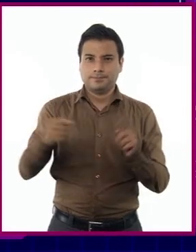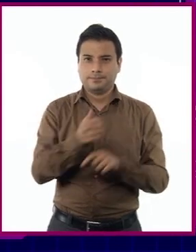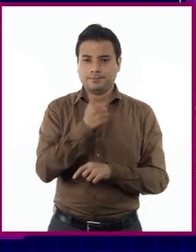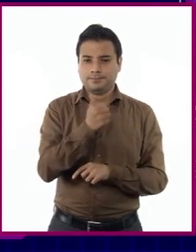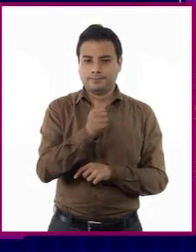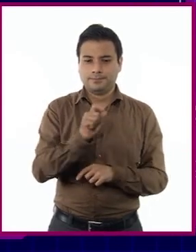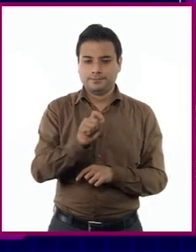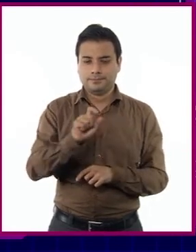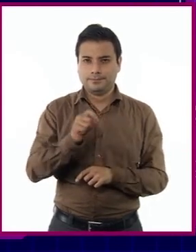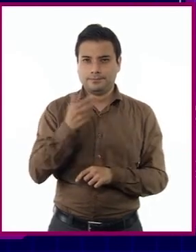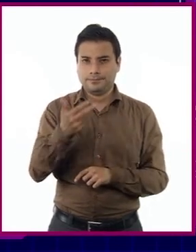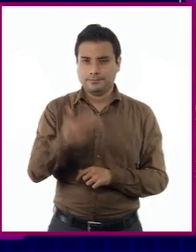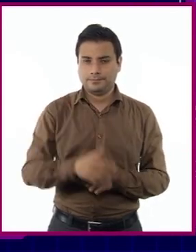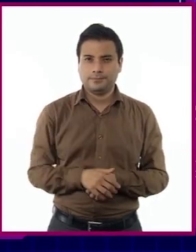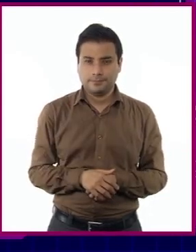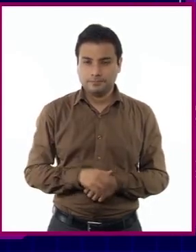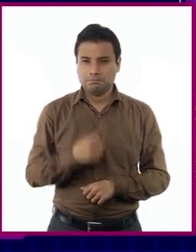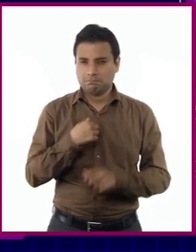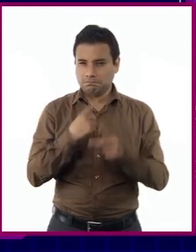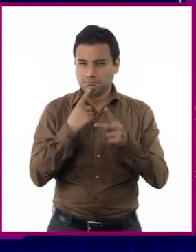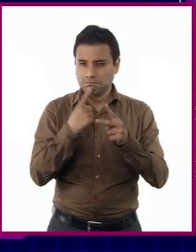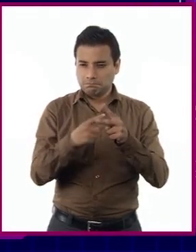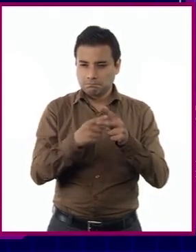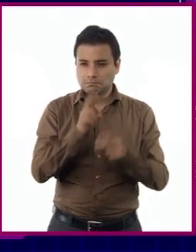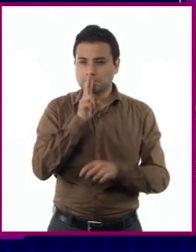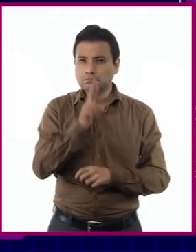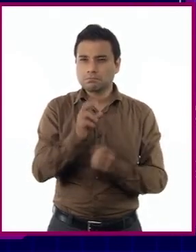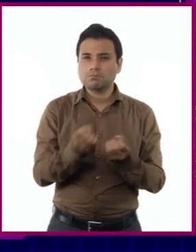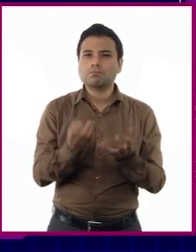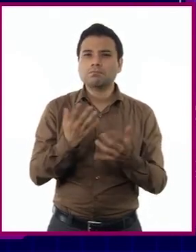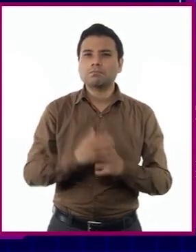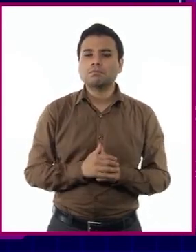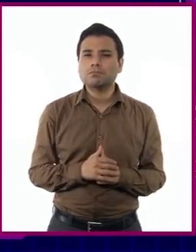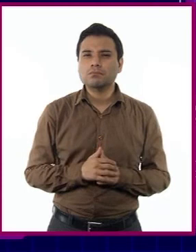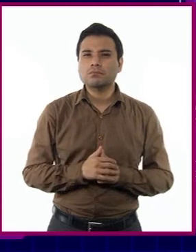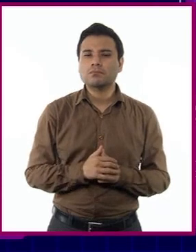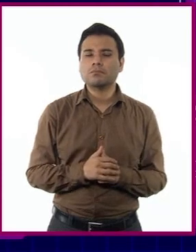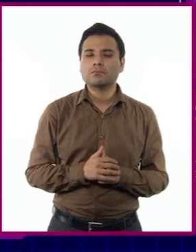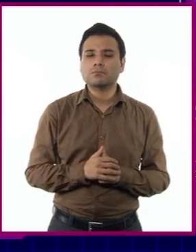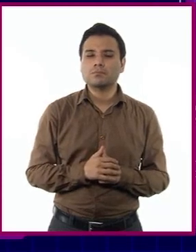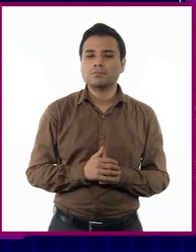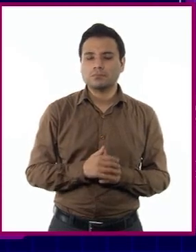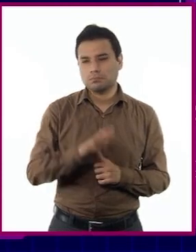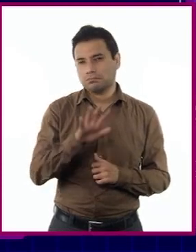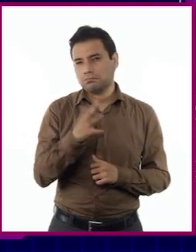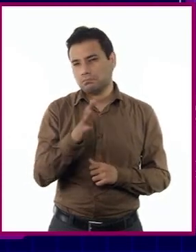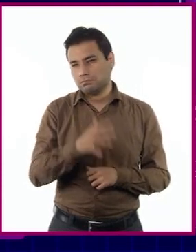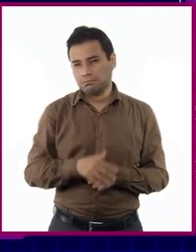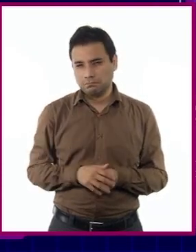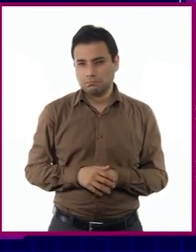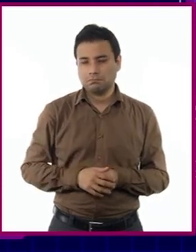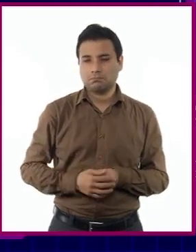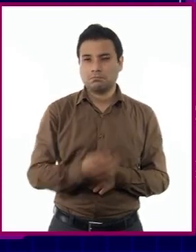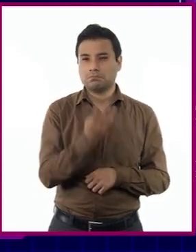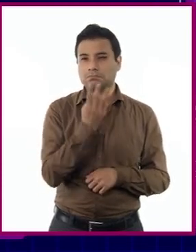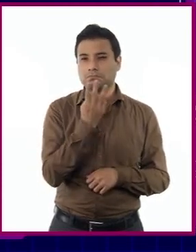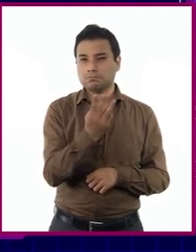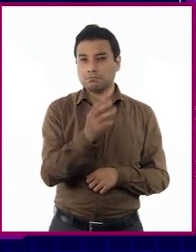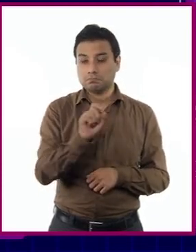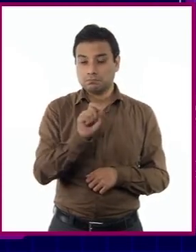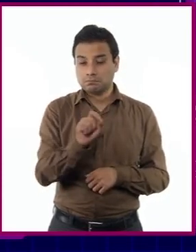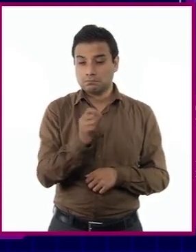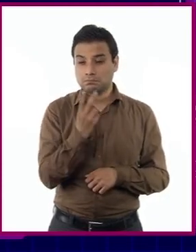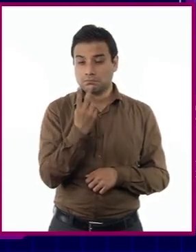al realizar la operación se obtiene que el valor del radio es aproximadamente igual a